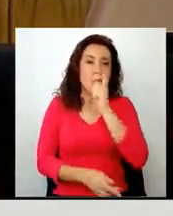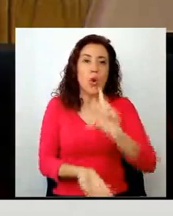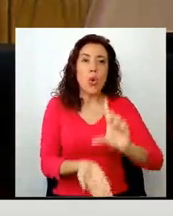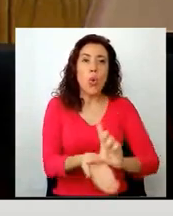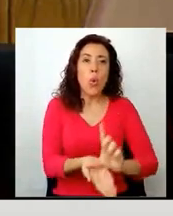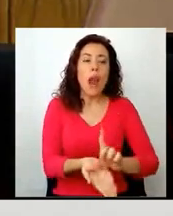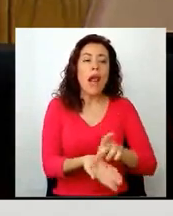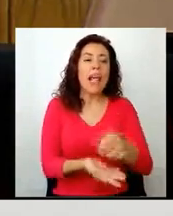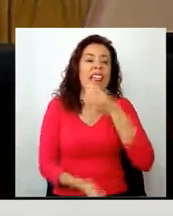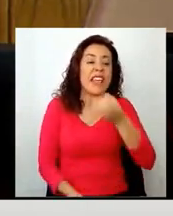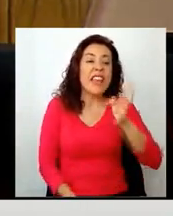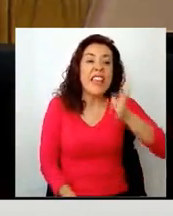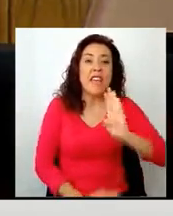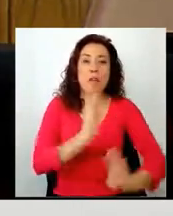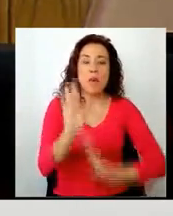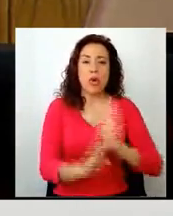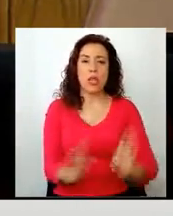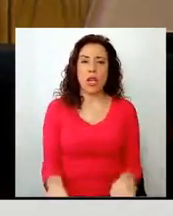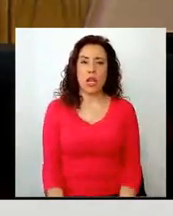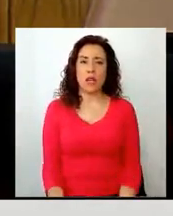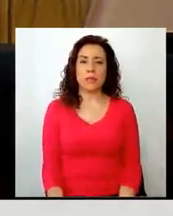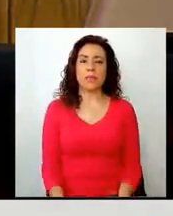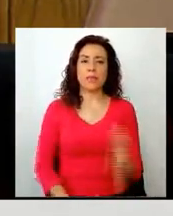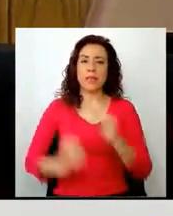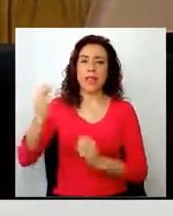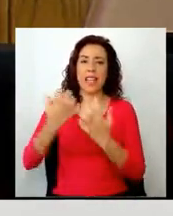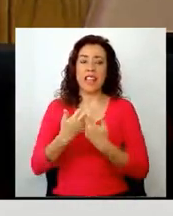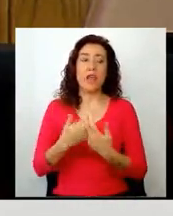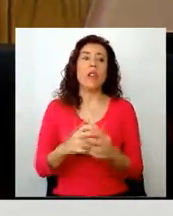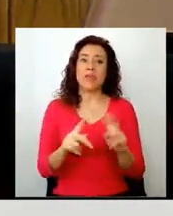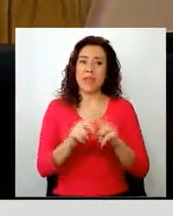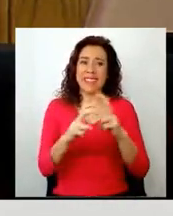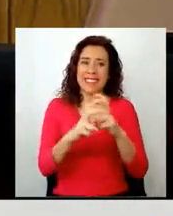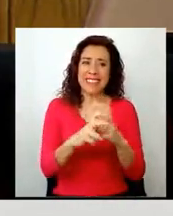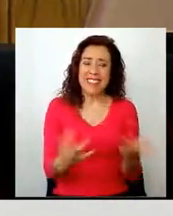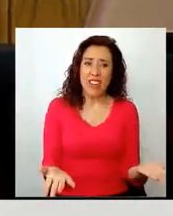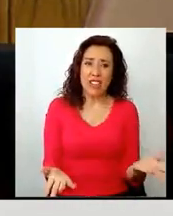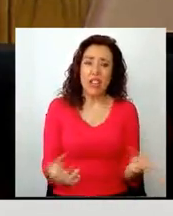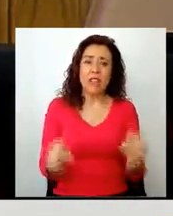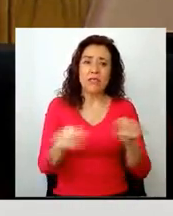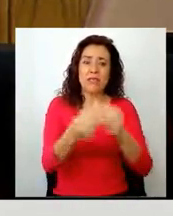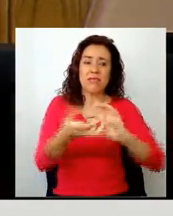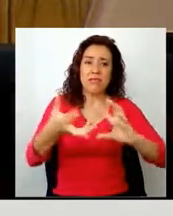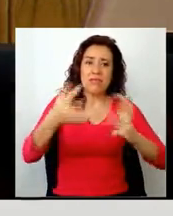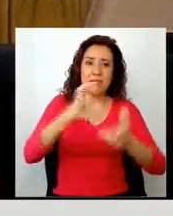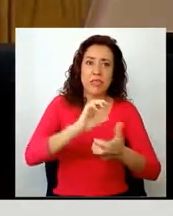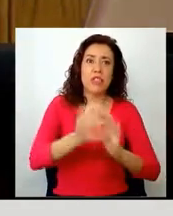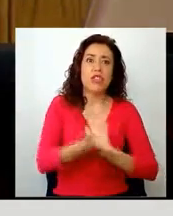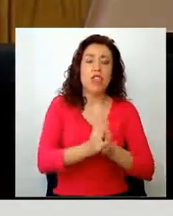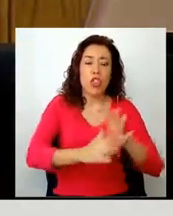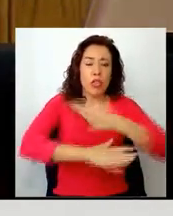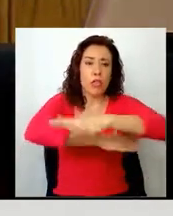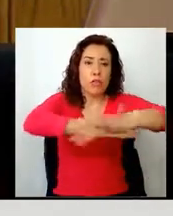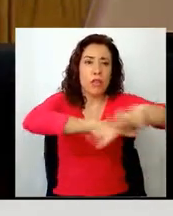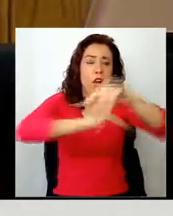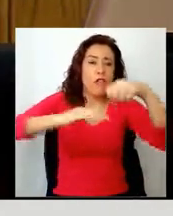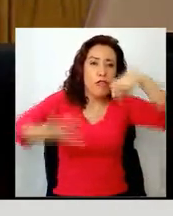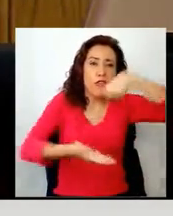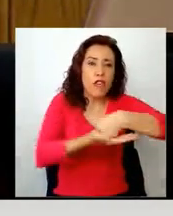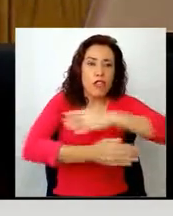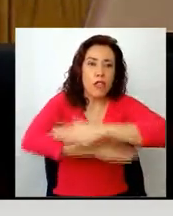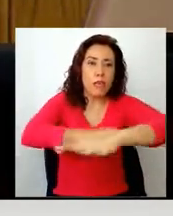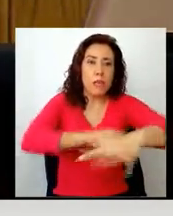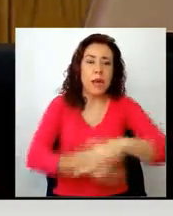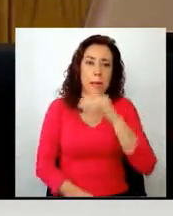proteger una industria tóxica que destruye el ecosistema en segundo término